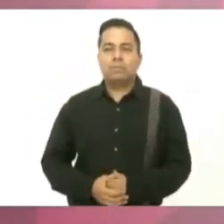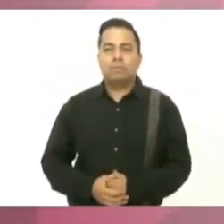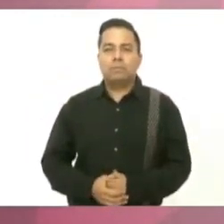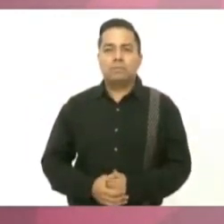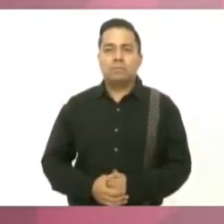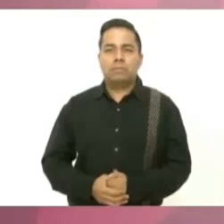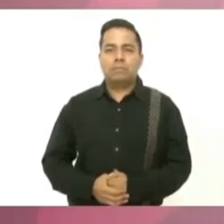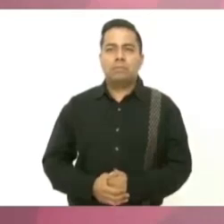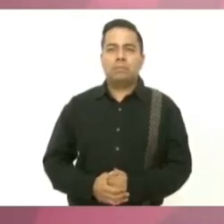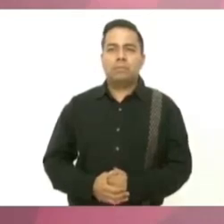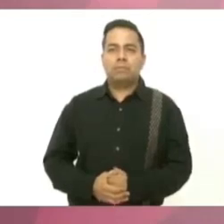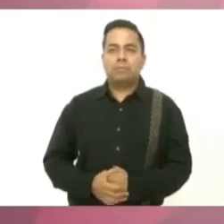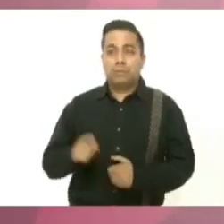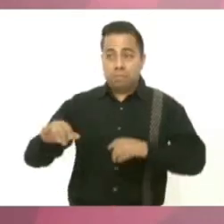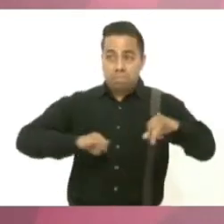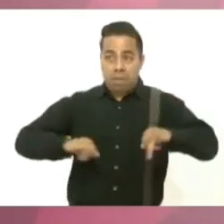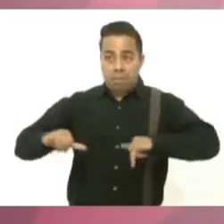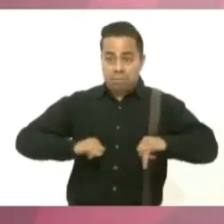En este mapa